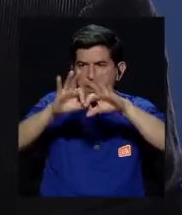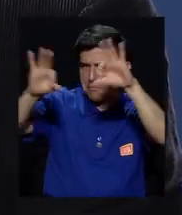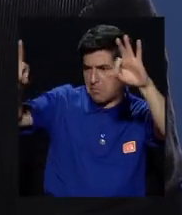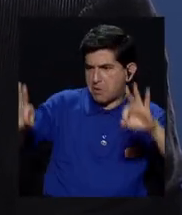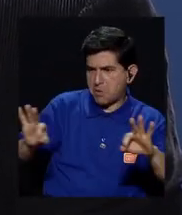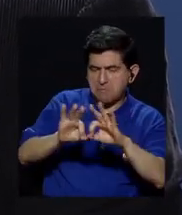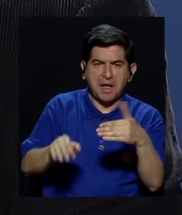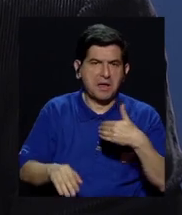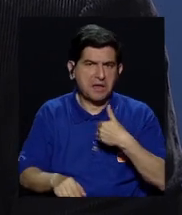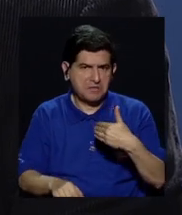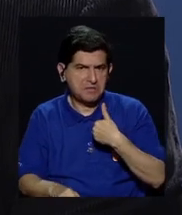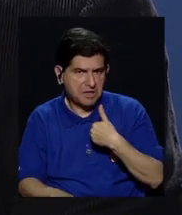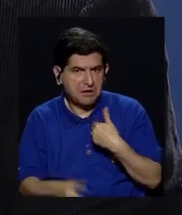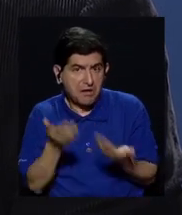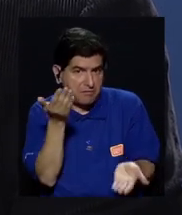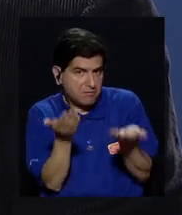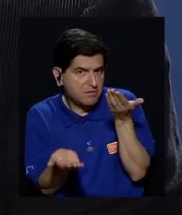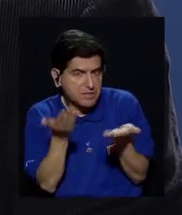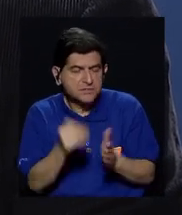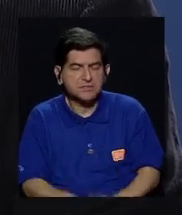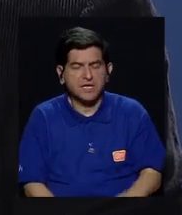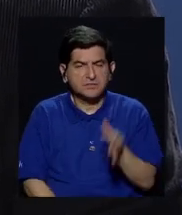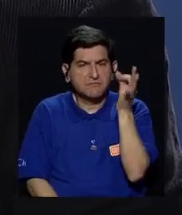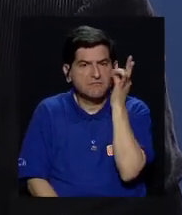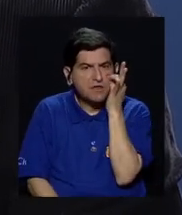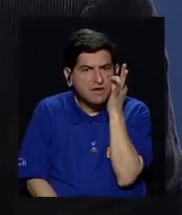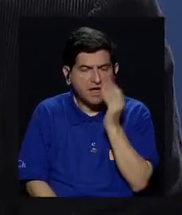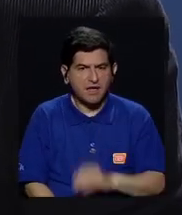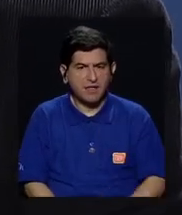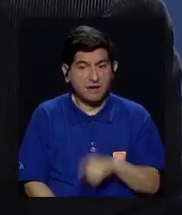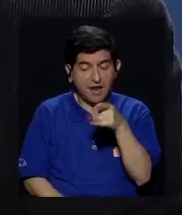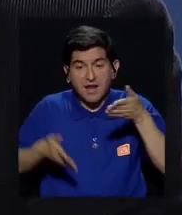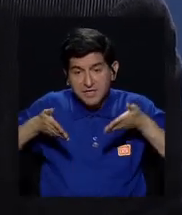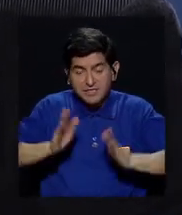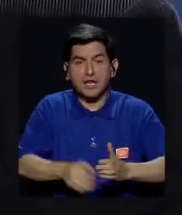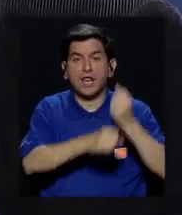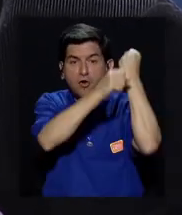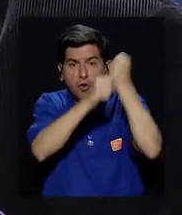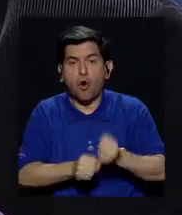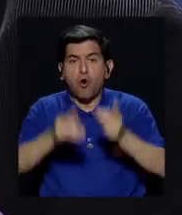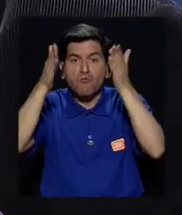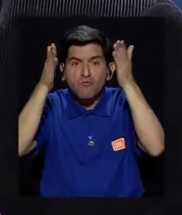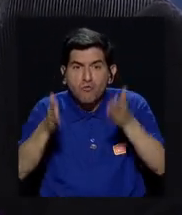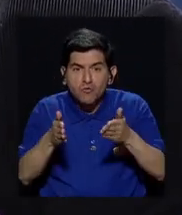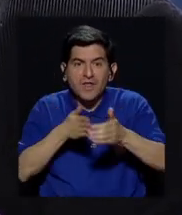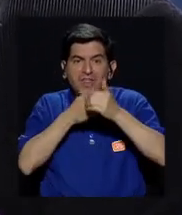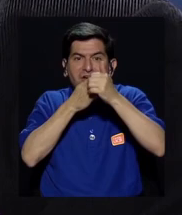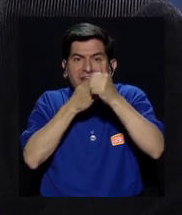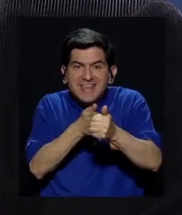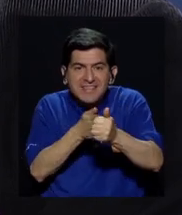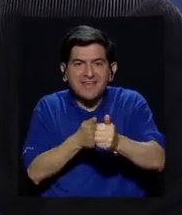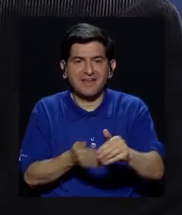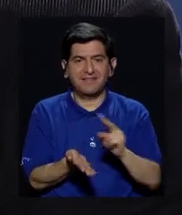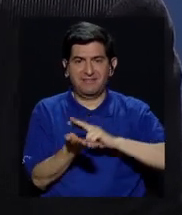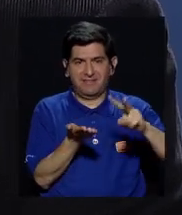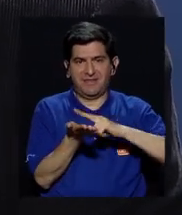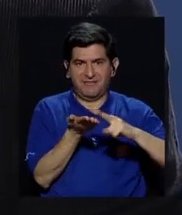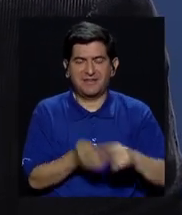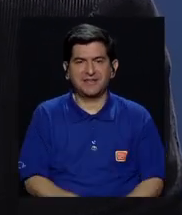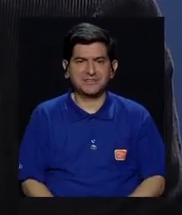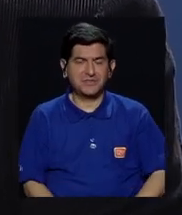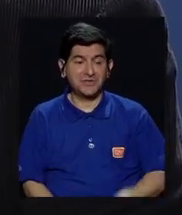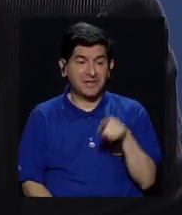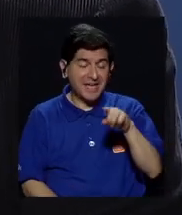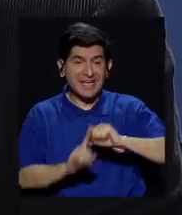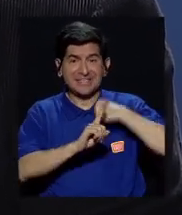imagen que pueda tener en algún sector josé maría figueres es el hijo del fundador del caudillo de liberación nacional y ese